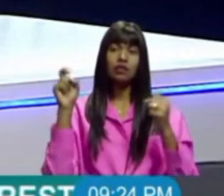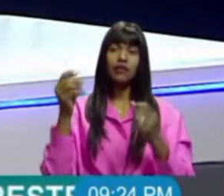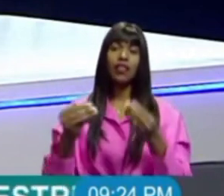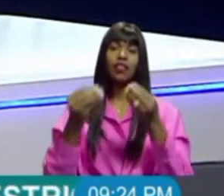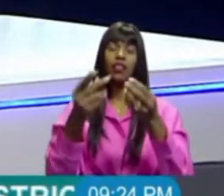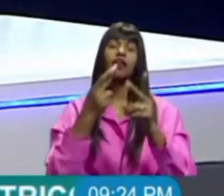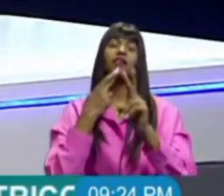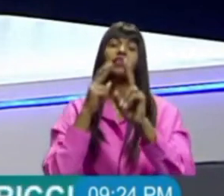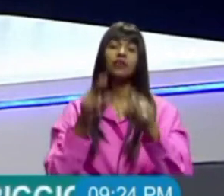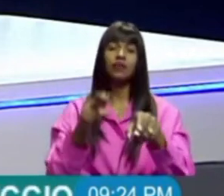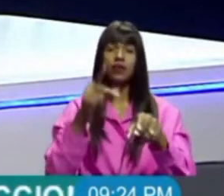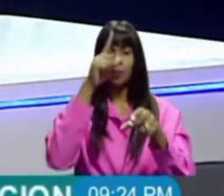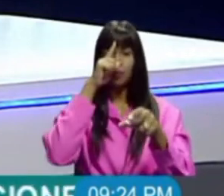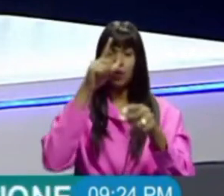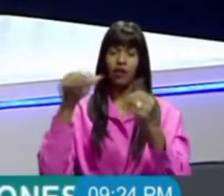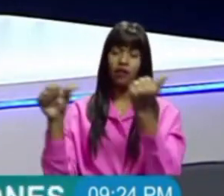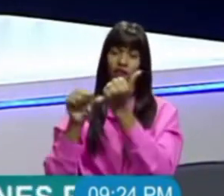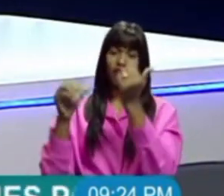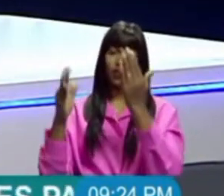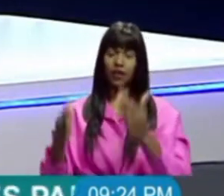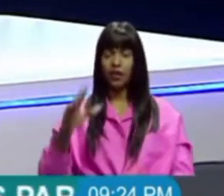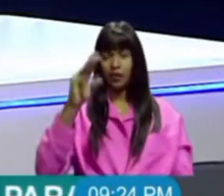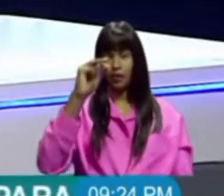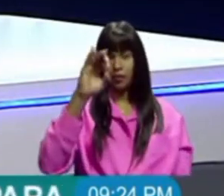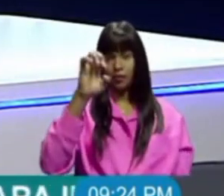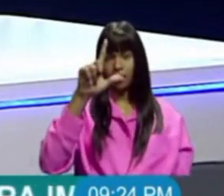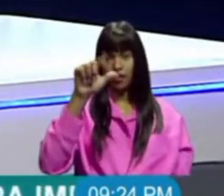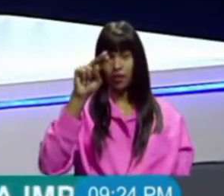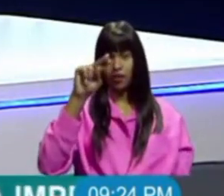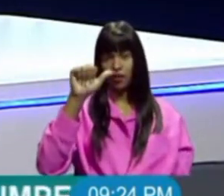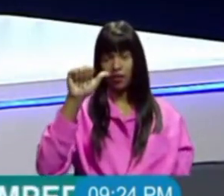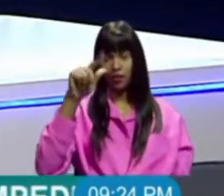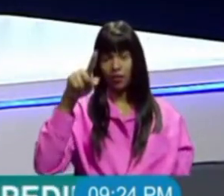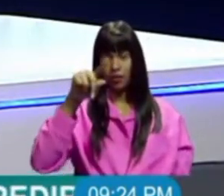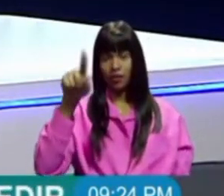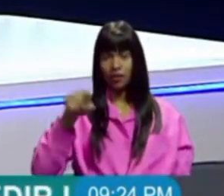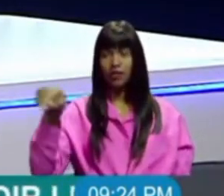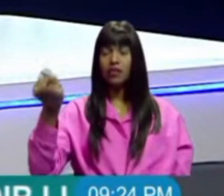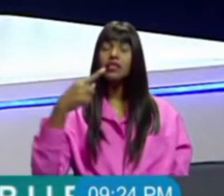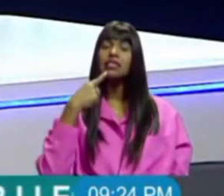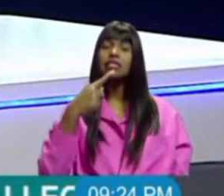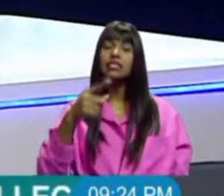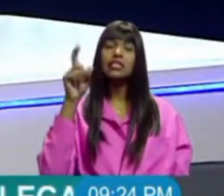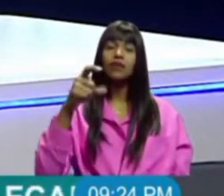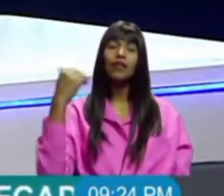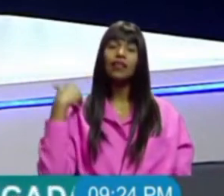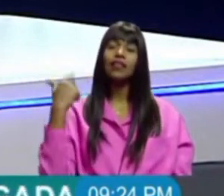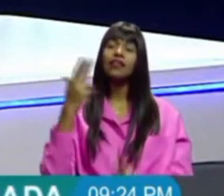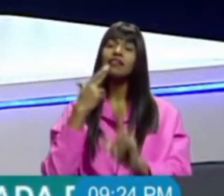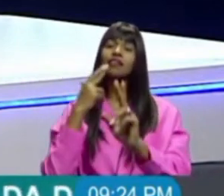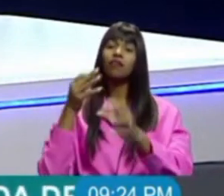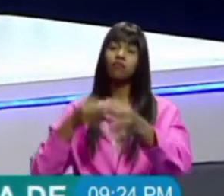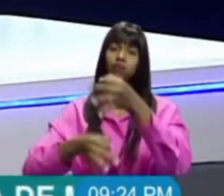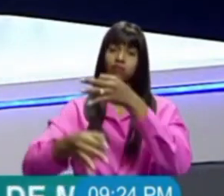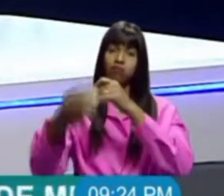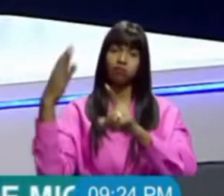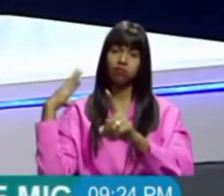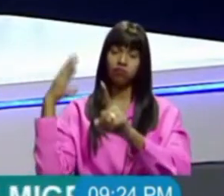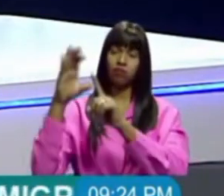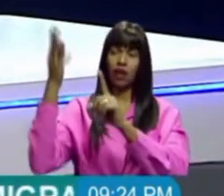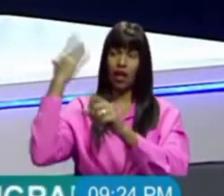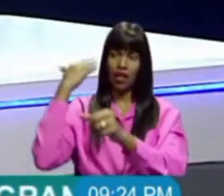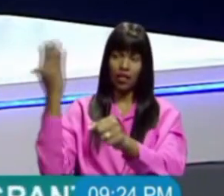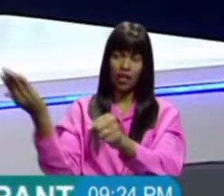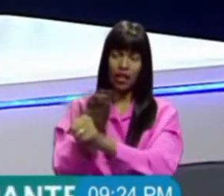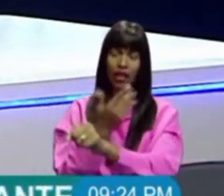respuesta sobre la enfermera Melania Pérez, quien ellos dicen que debe ser repuesta en el cargo, había sido cancelada. Ellos